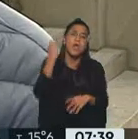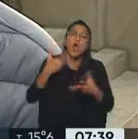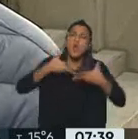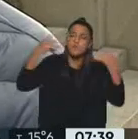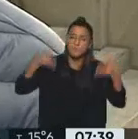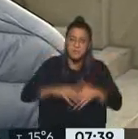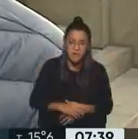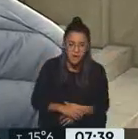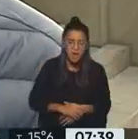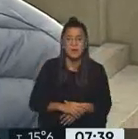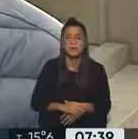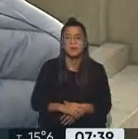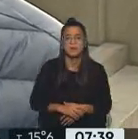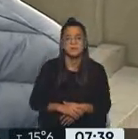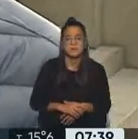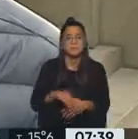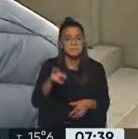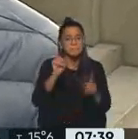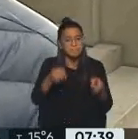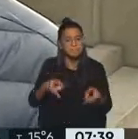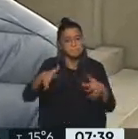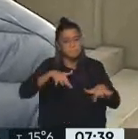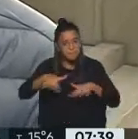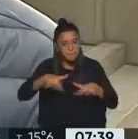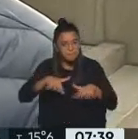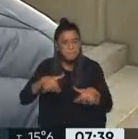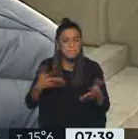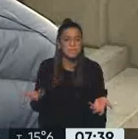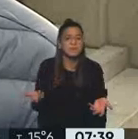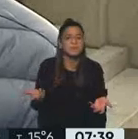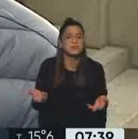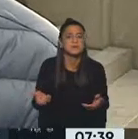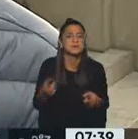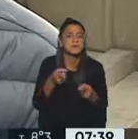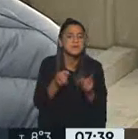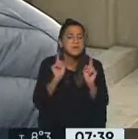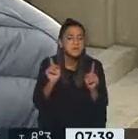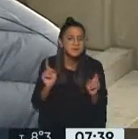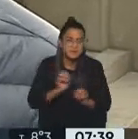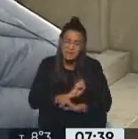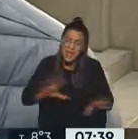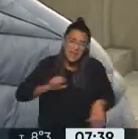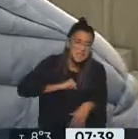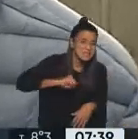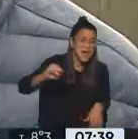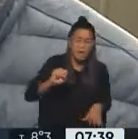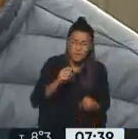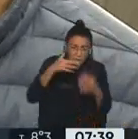y entre ellos la situación que provoca esta verdadera estafa